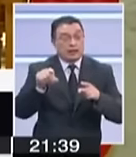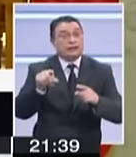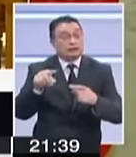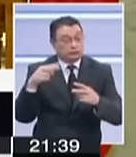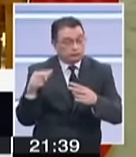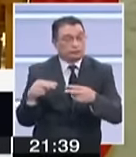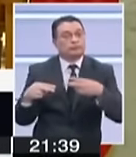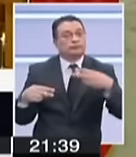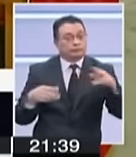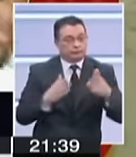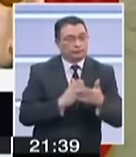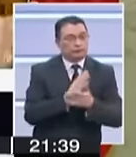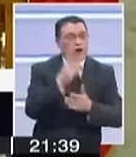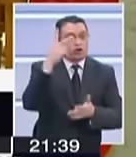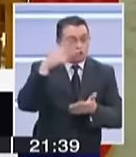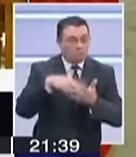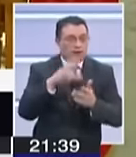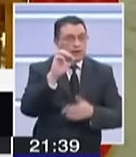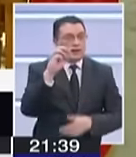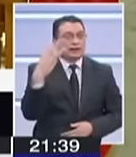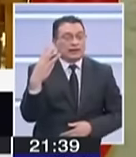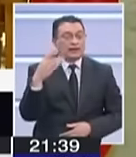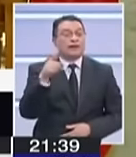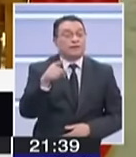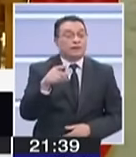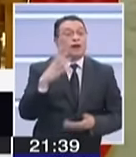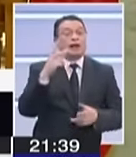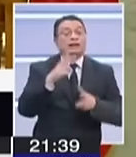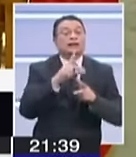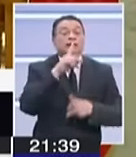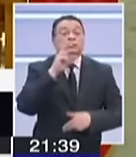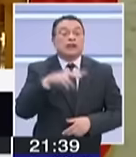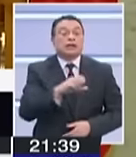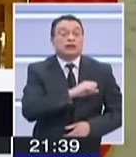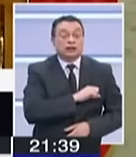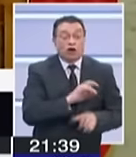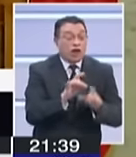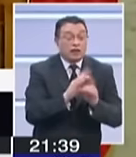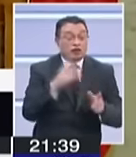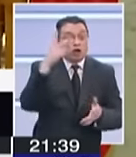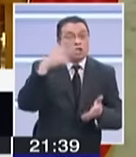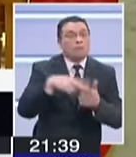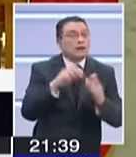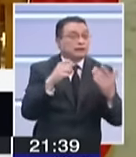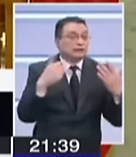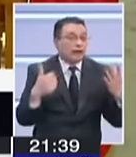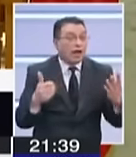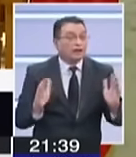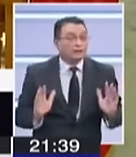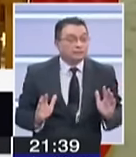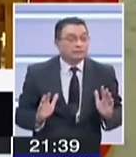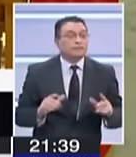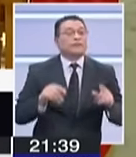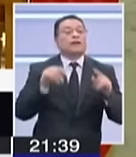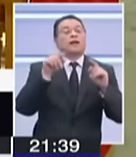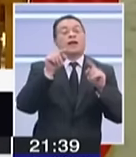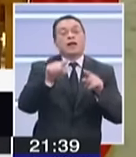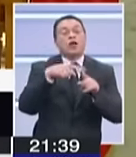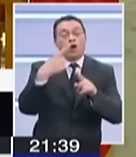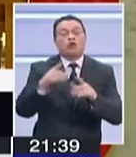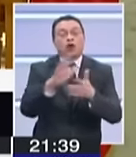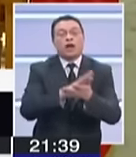Estado, partió el año 2003, cuando el diseño del Transantiago estaba concluido el año 2006. Bueno, los otros ejemplos que usted